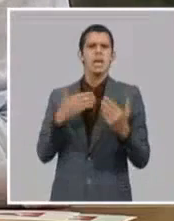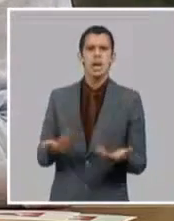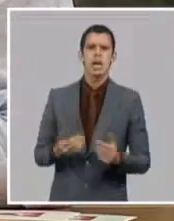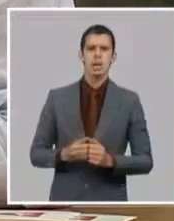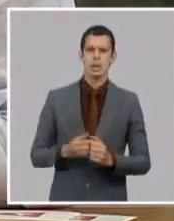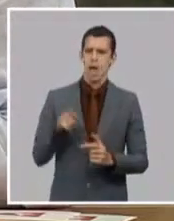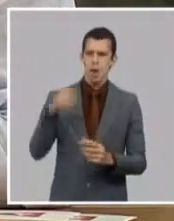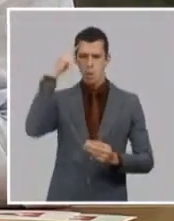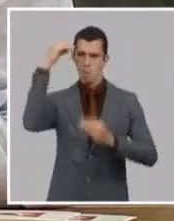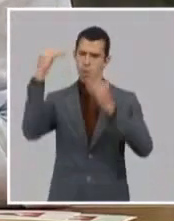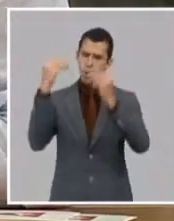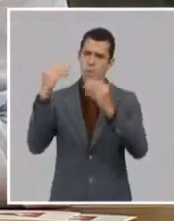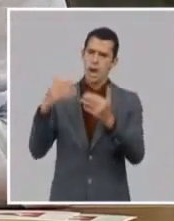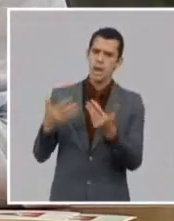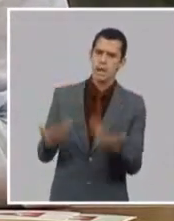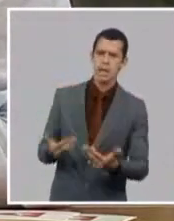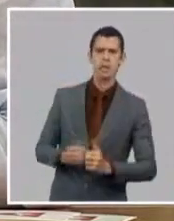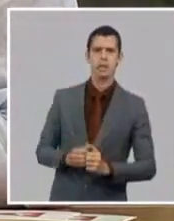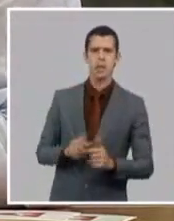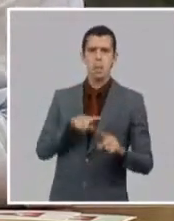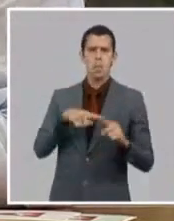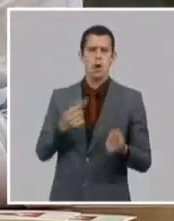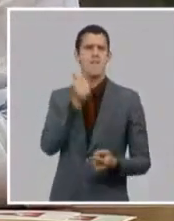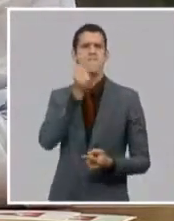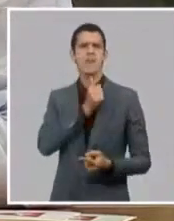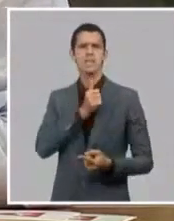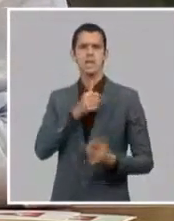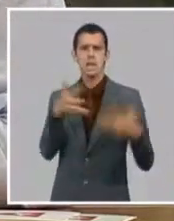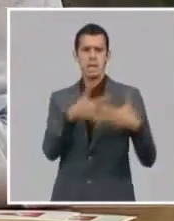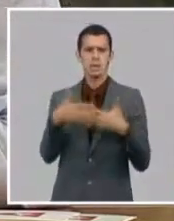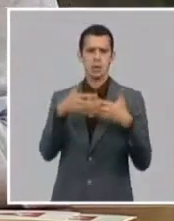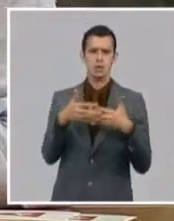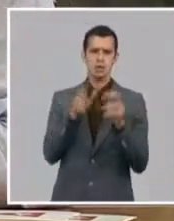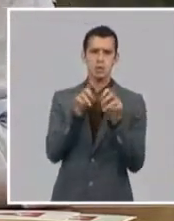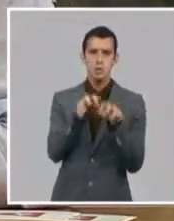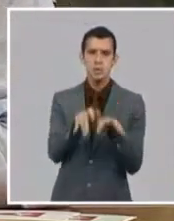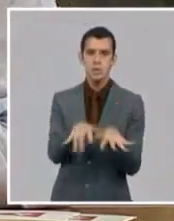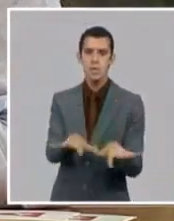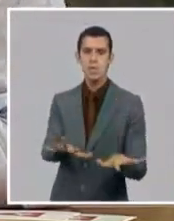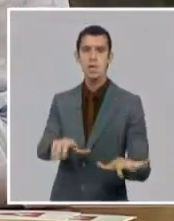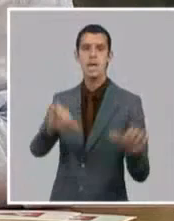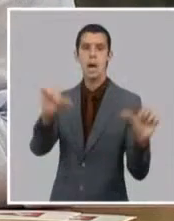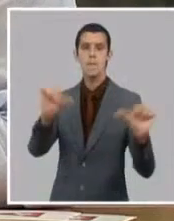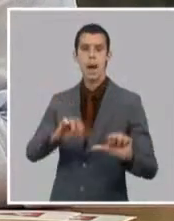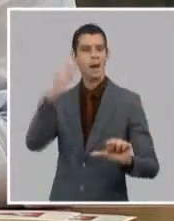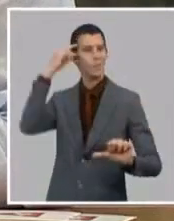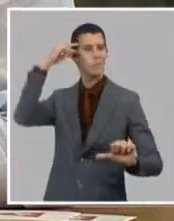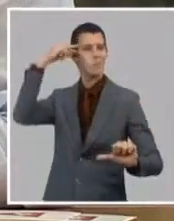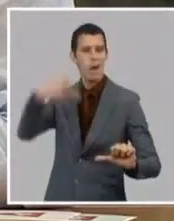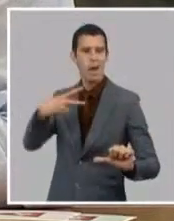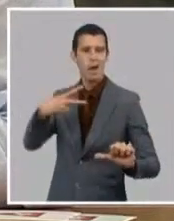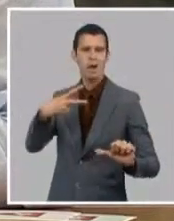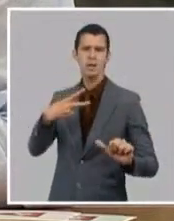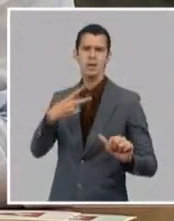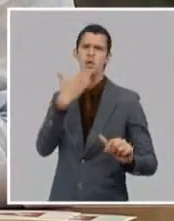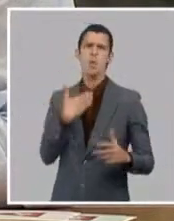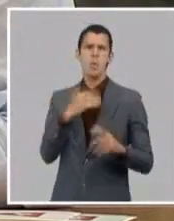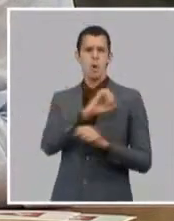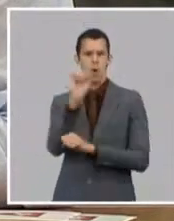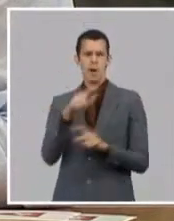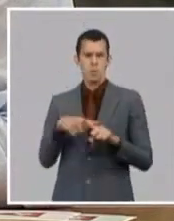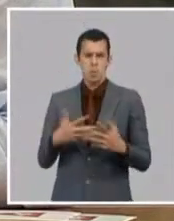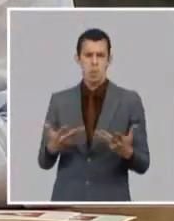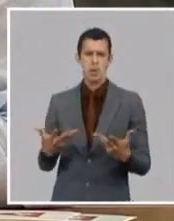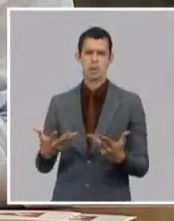campaña que desinforma, que crea realidades virtuales que no son las que vivimos en el